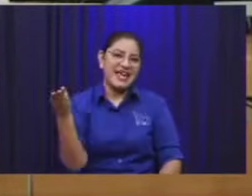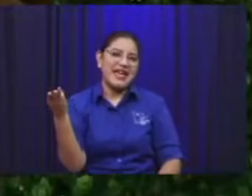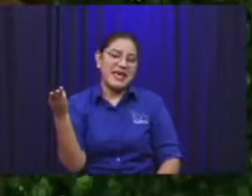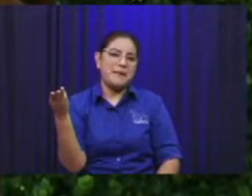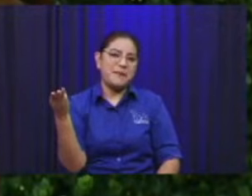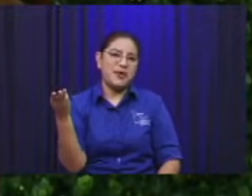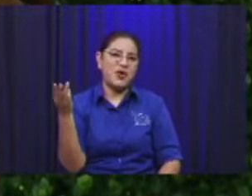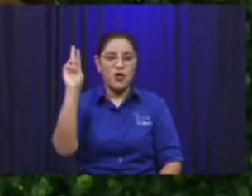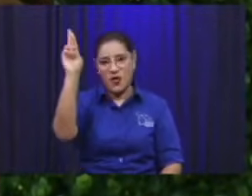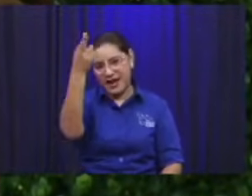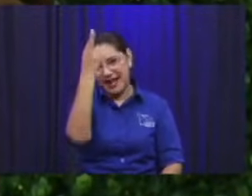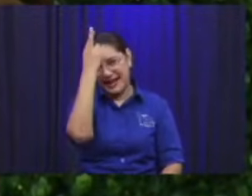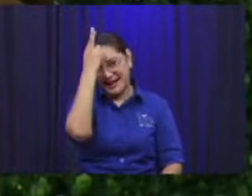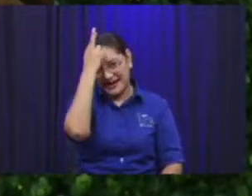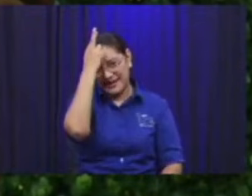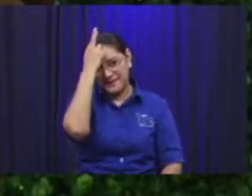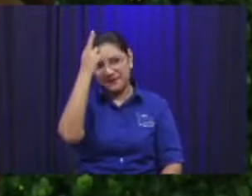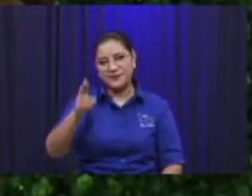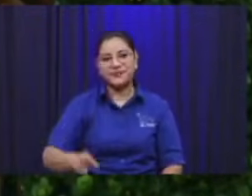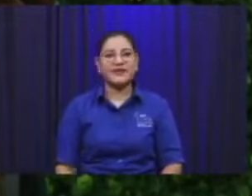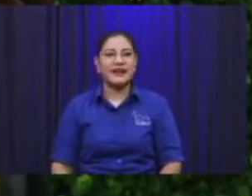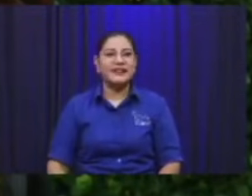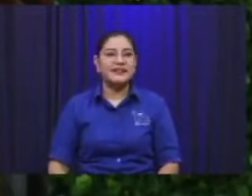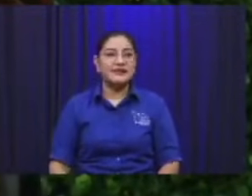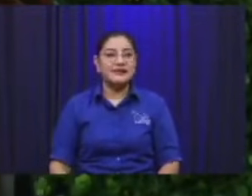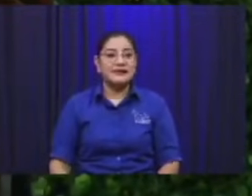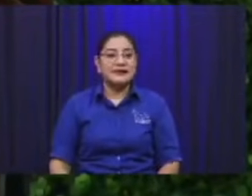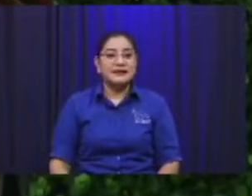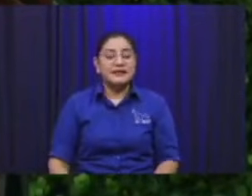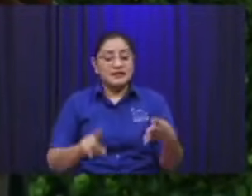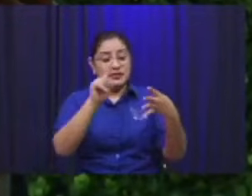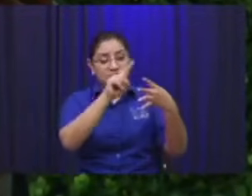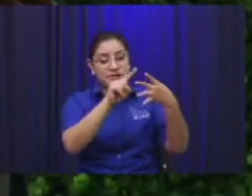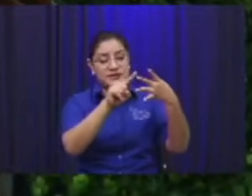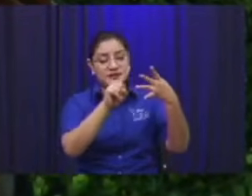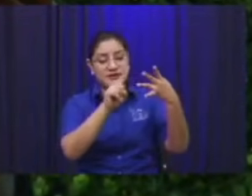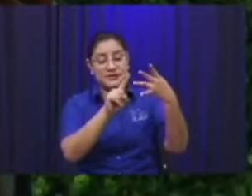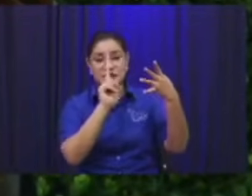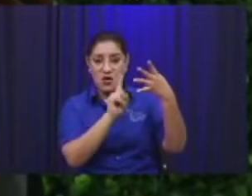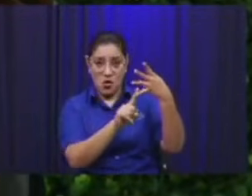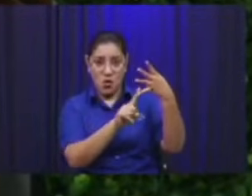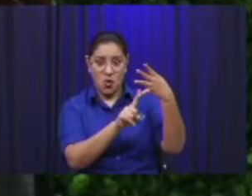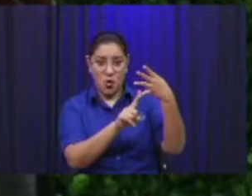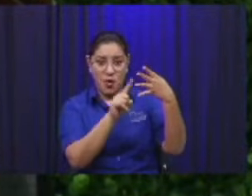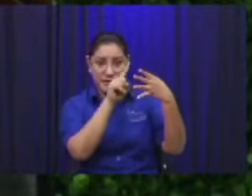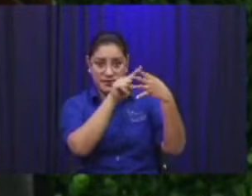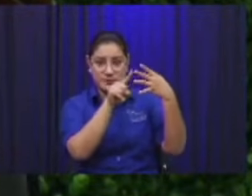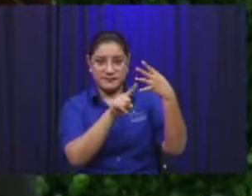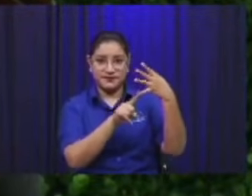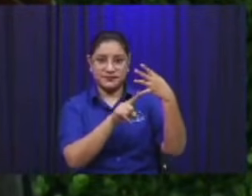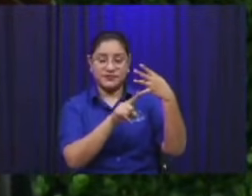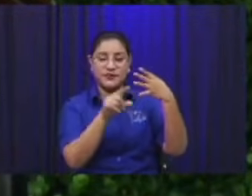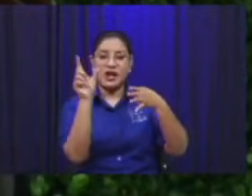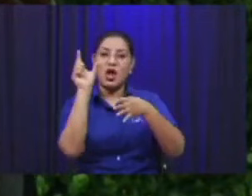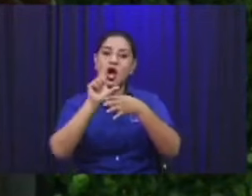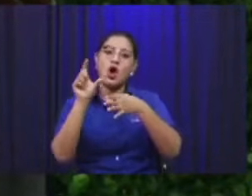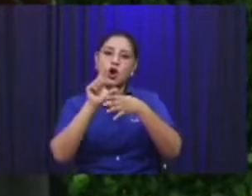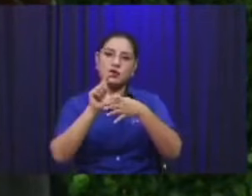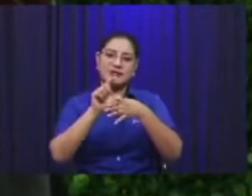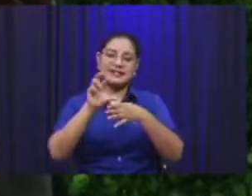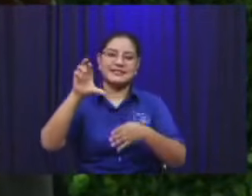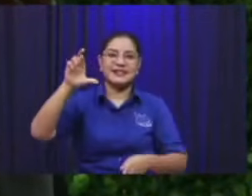panea aunque pero ahora miremos otro ya entonces llevo cuatro explica medio explicado 2 1